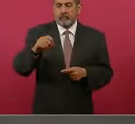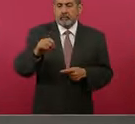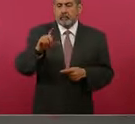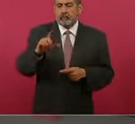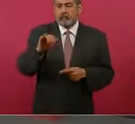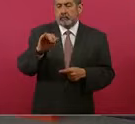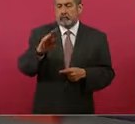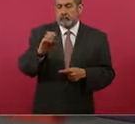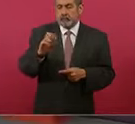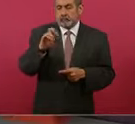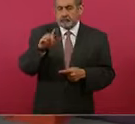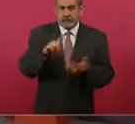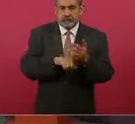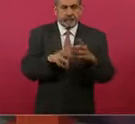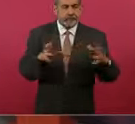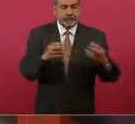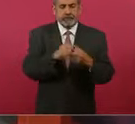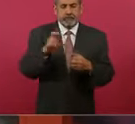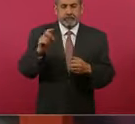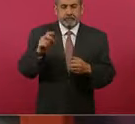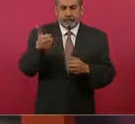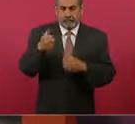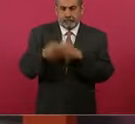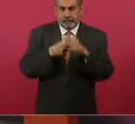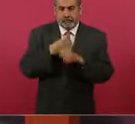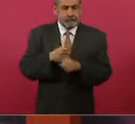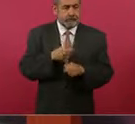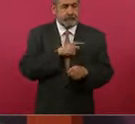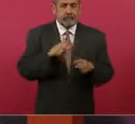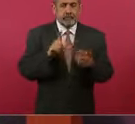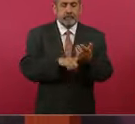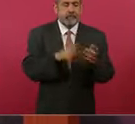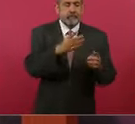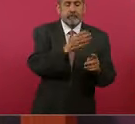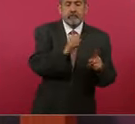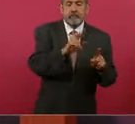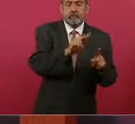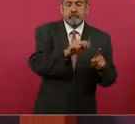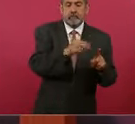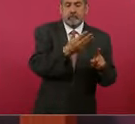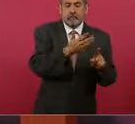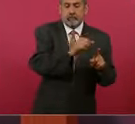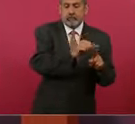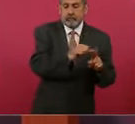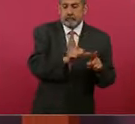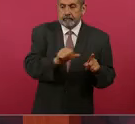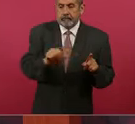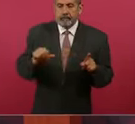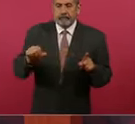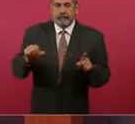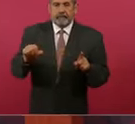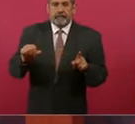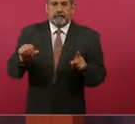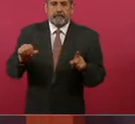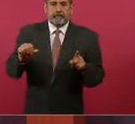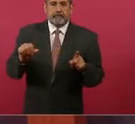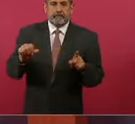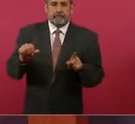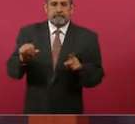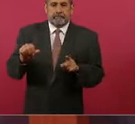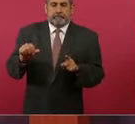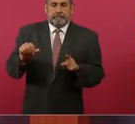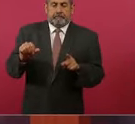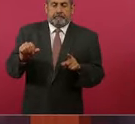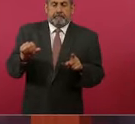los últimos 36 años, desde el 83 hasta finales